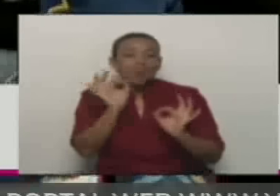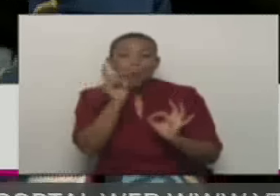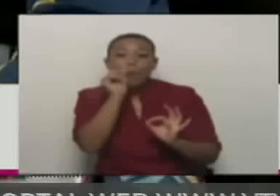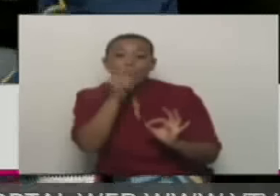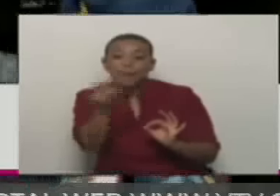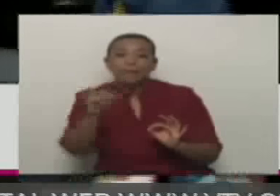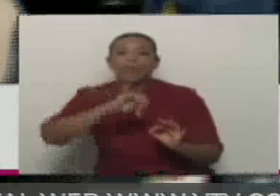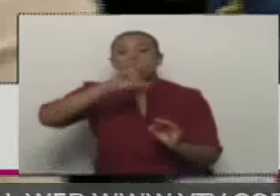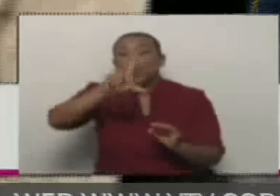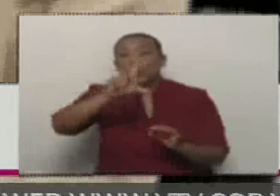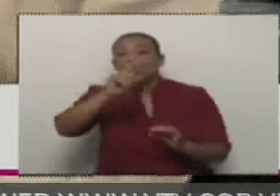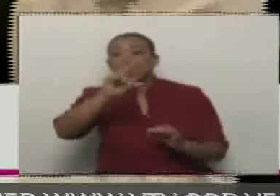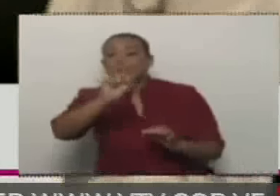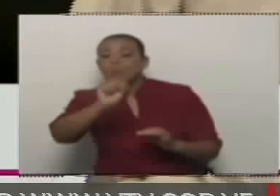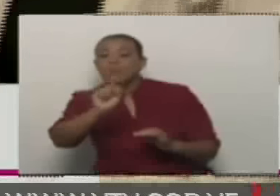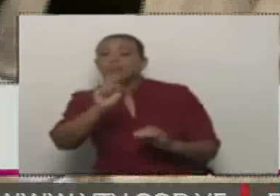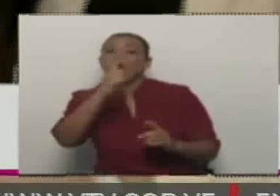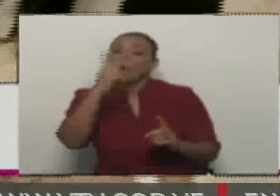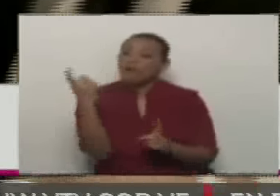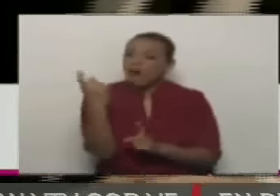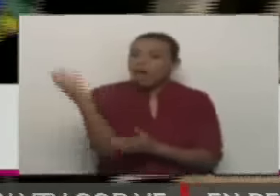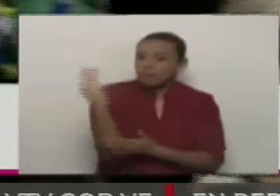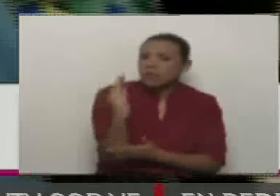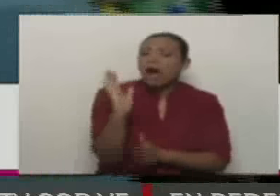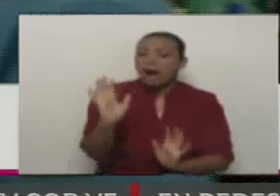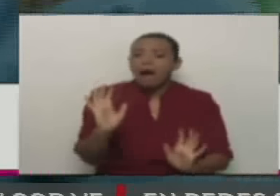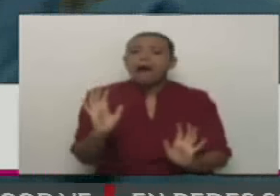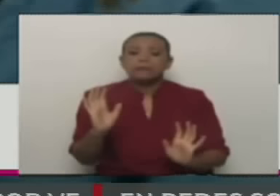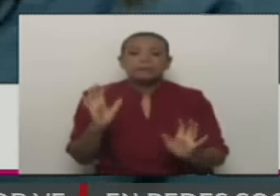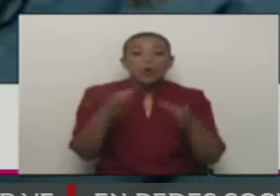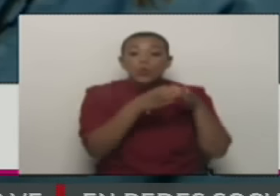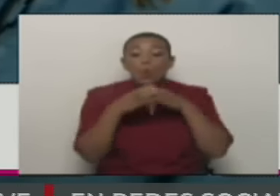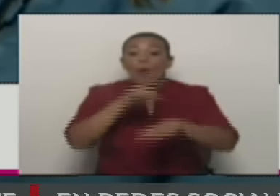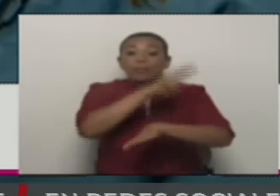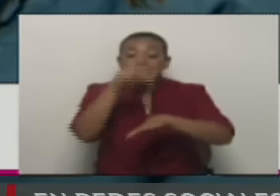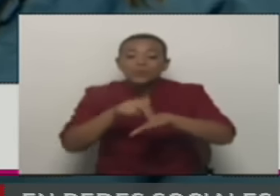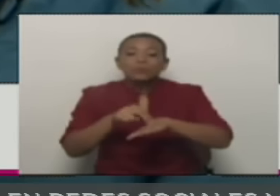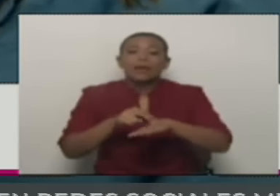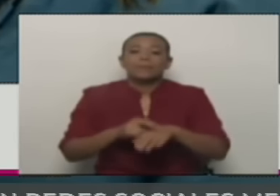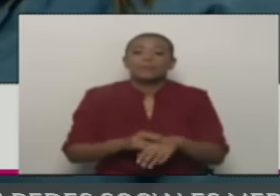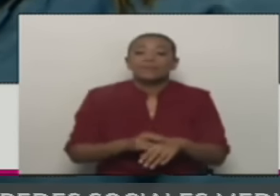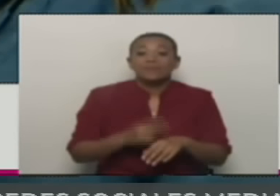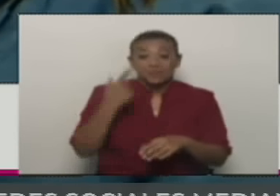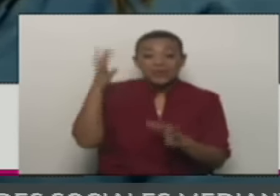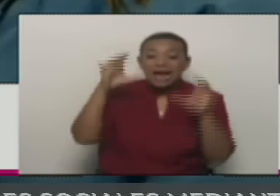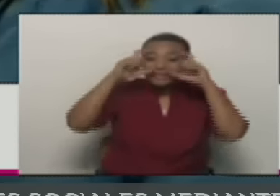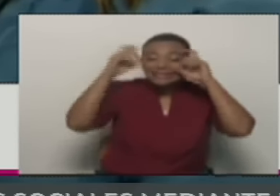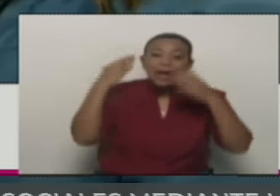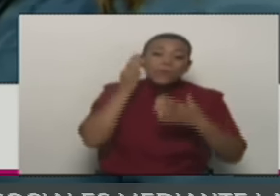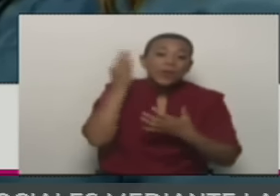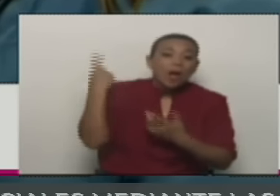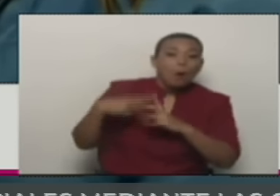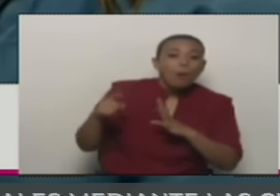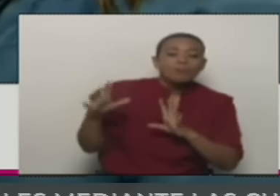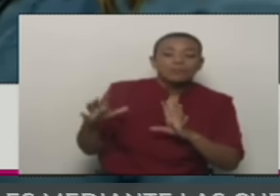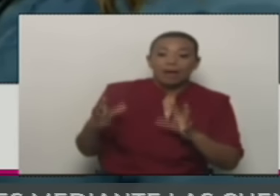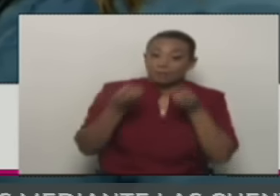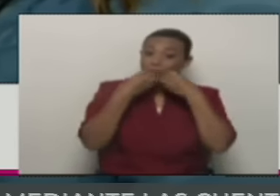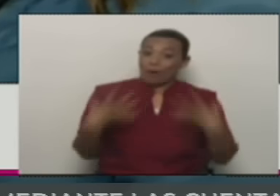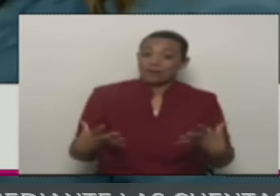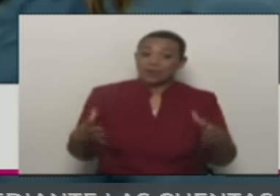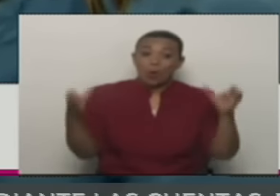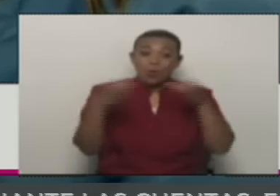Luis José Marcano, no llegó, también está en el equipo nacional, Yurami Quintero, la veo allá, bueno,